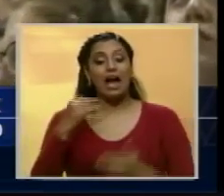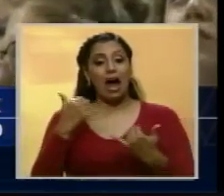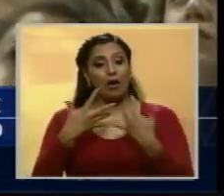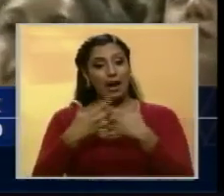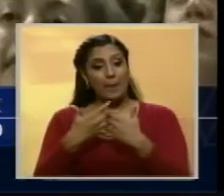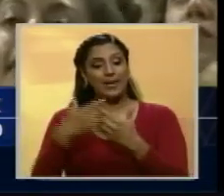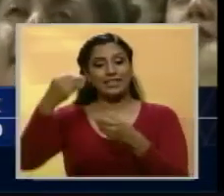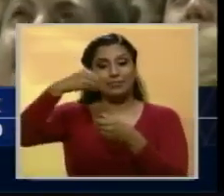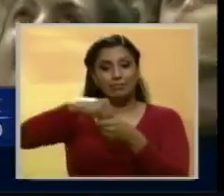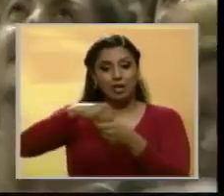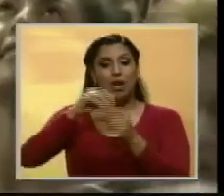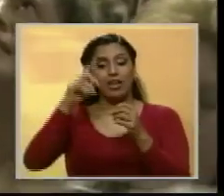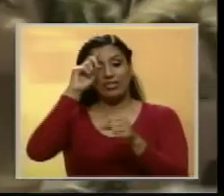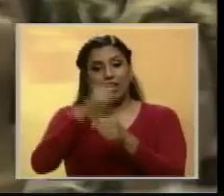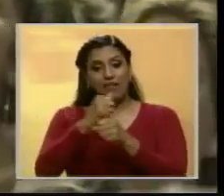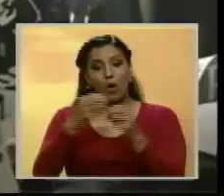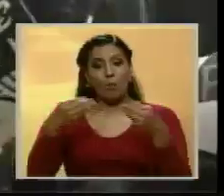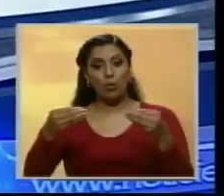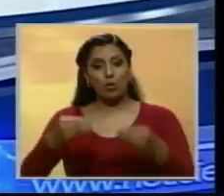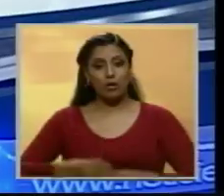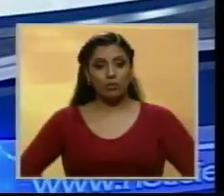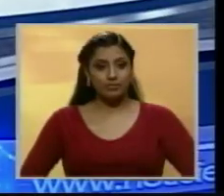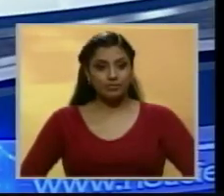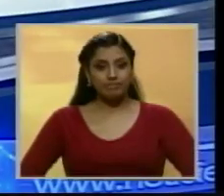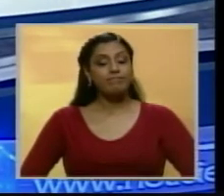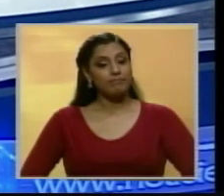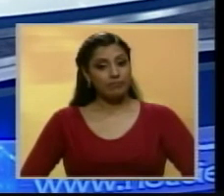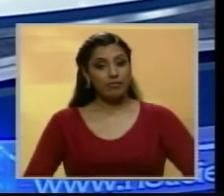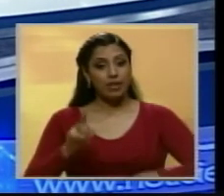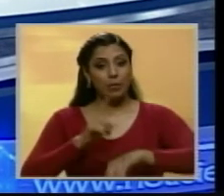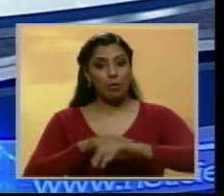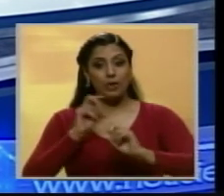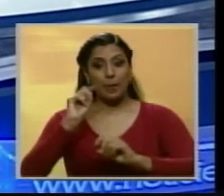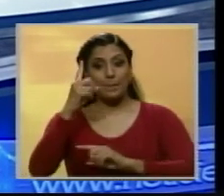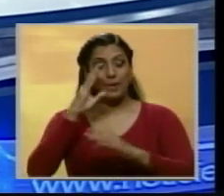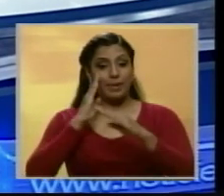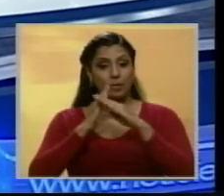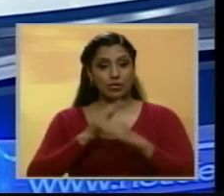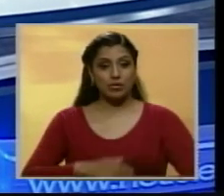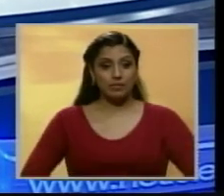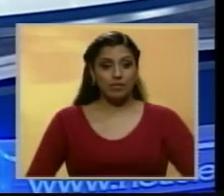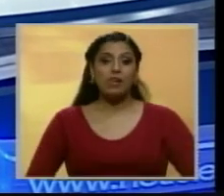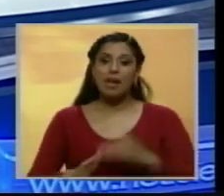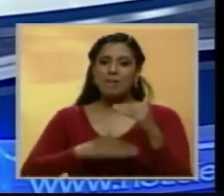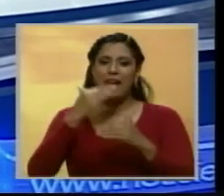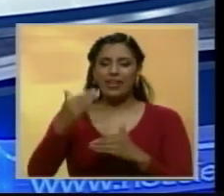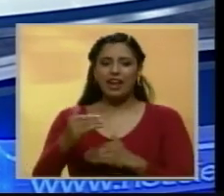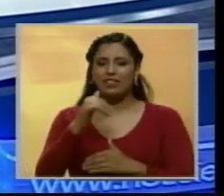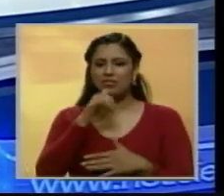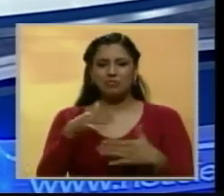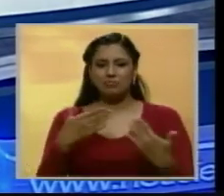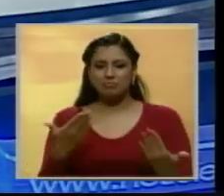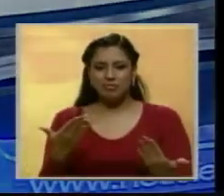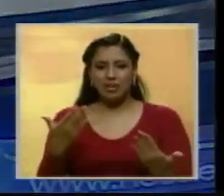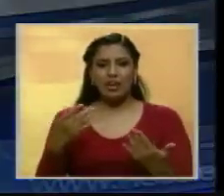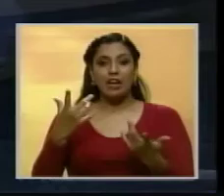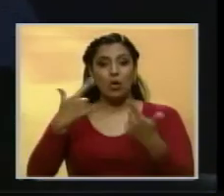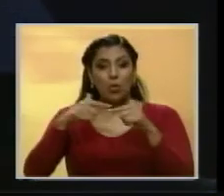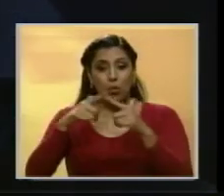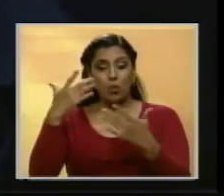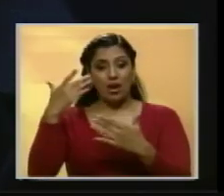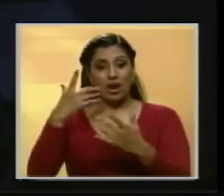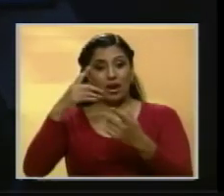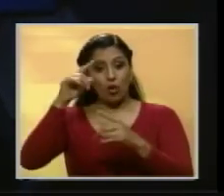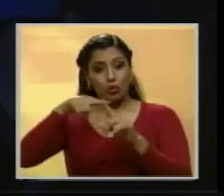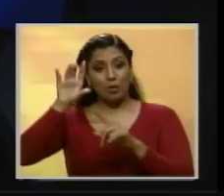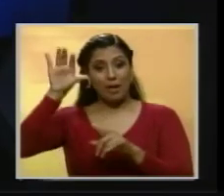empresarios ligados a la obra pública. Amigos, es momento de hacer nuestra primera pausa. Y más adelante, aterrizó en